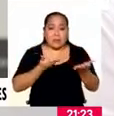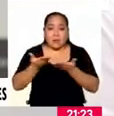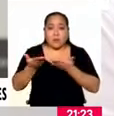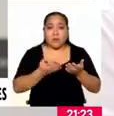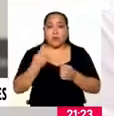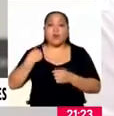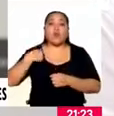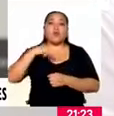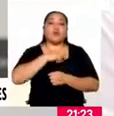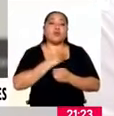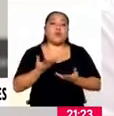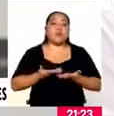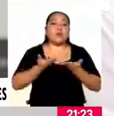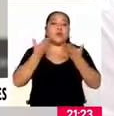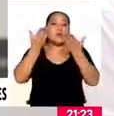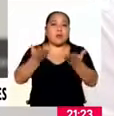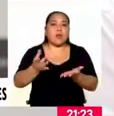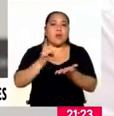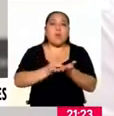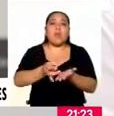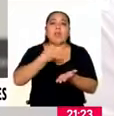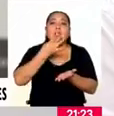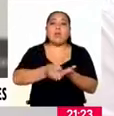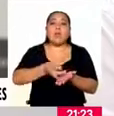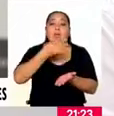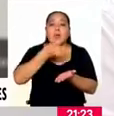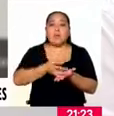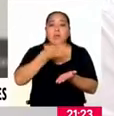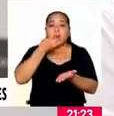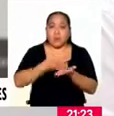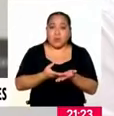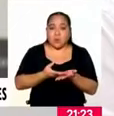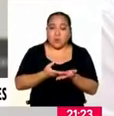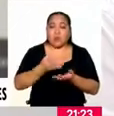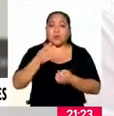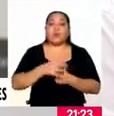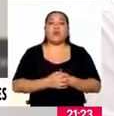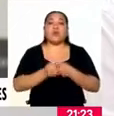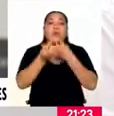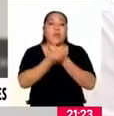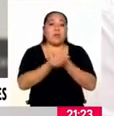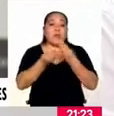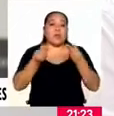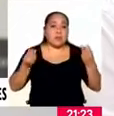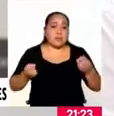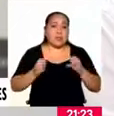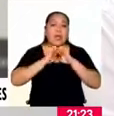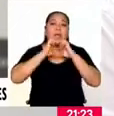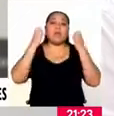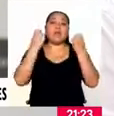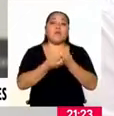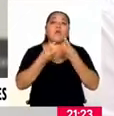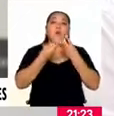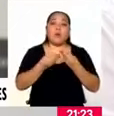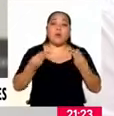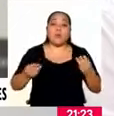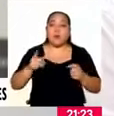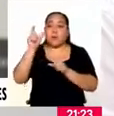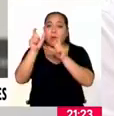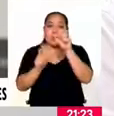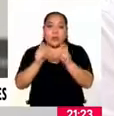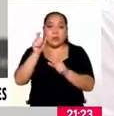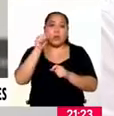Hemos trasladado los medicamentos, los insumos, los equipos médicos, el recurso humano para